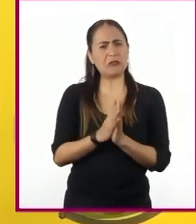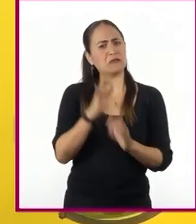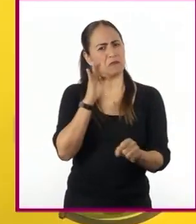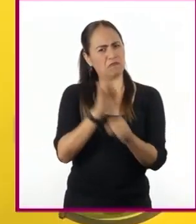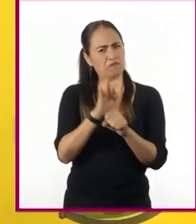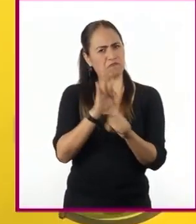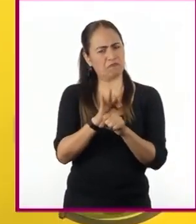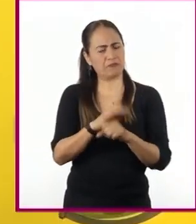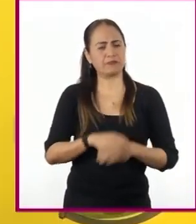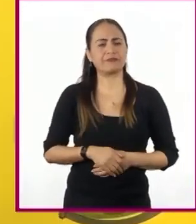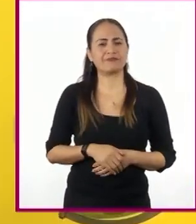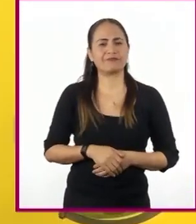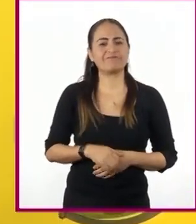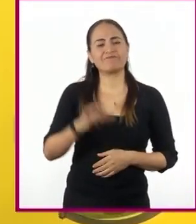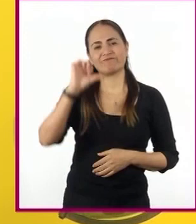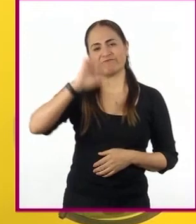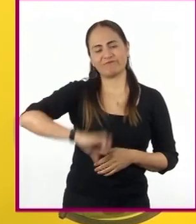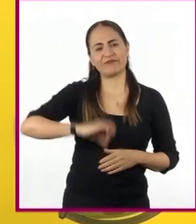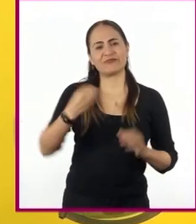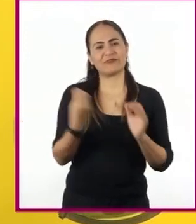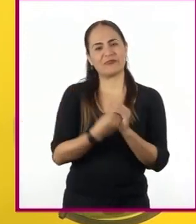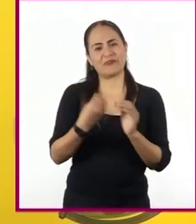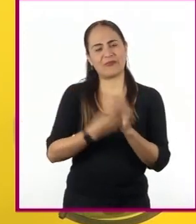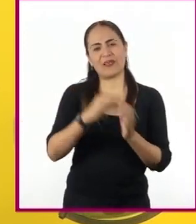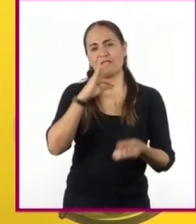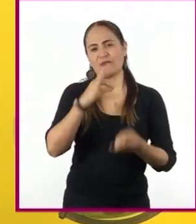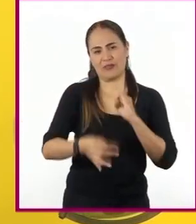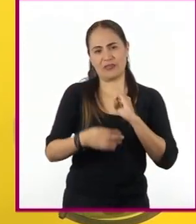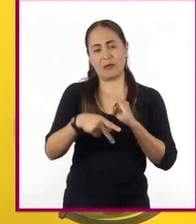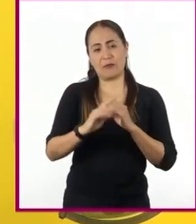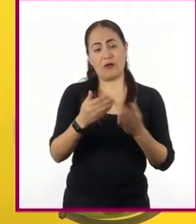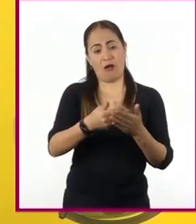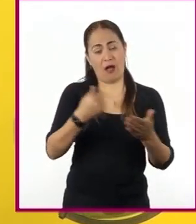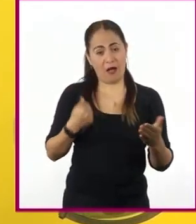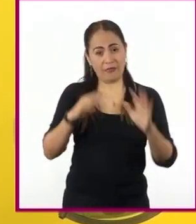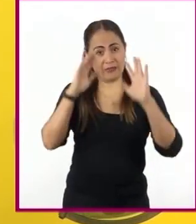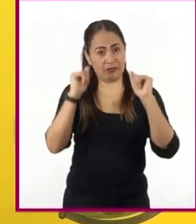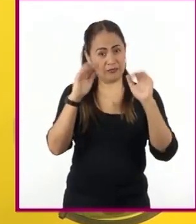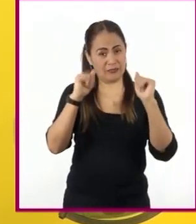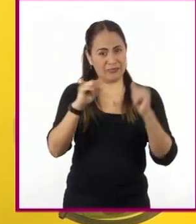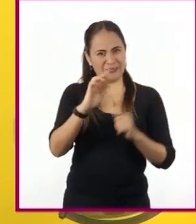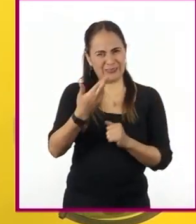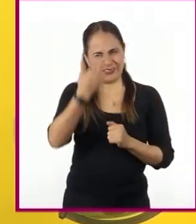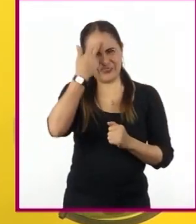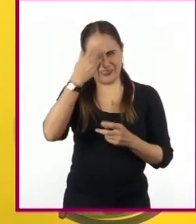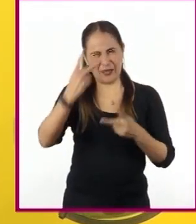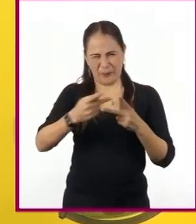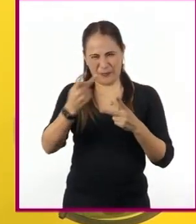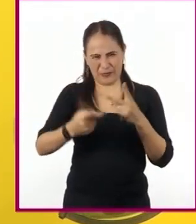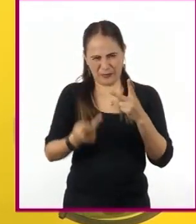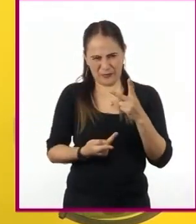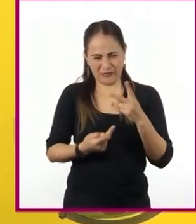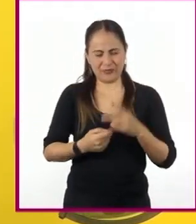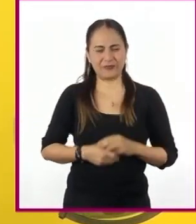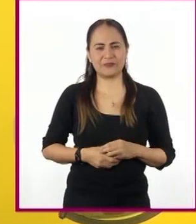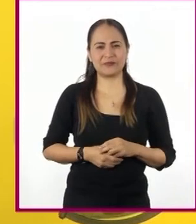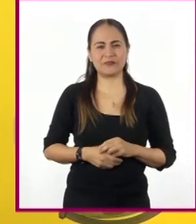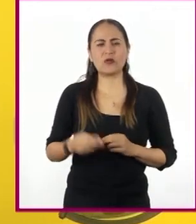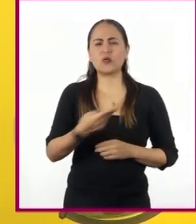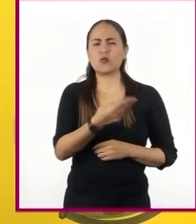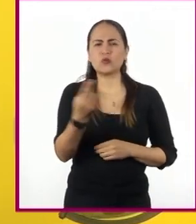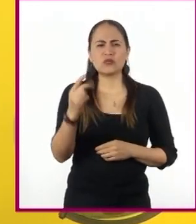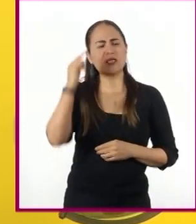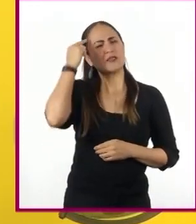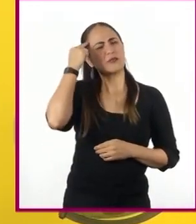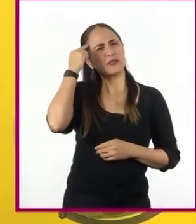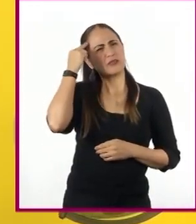bien, hemos llegado al final de esta actividad, pero antes de despedirnos, retomemos las preguntas del inicio de la sesión. ¿Cómo se imaginan que